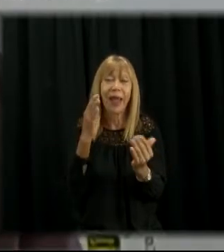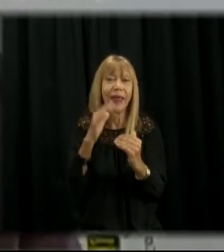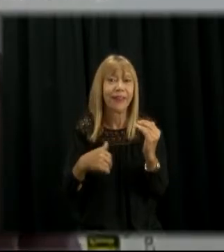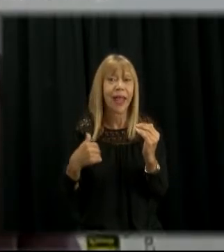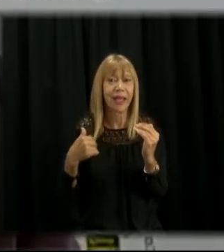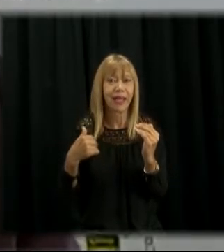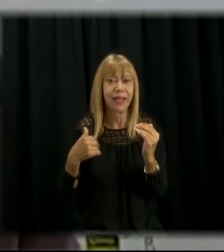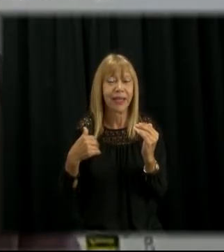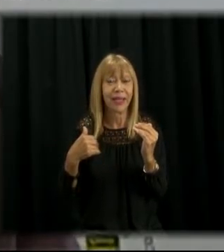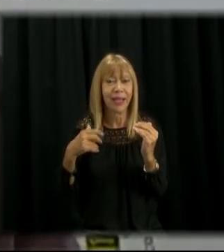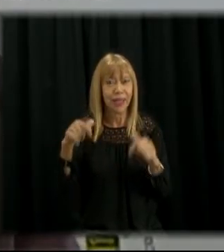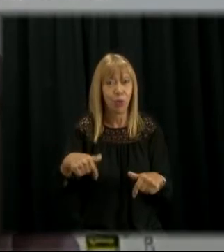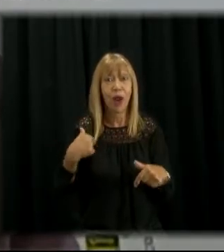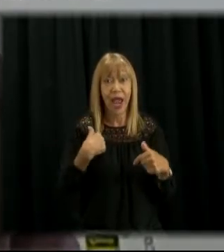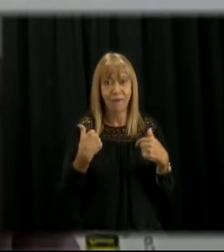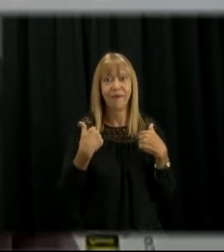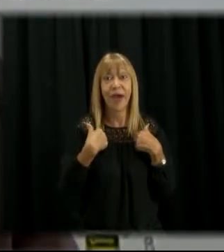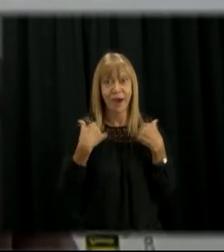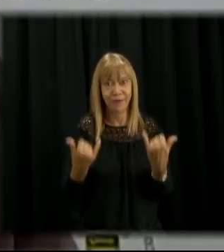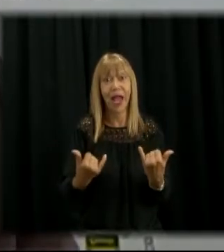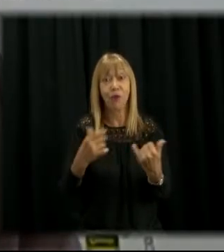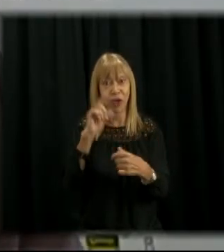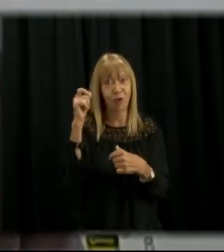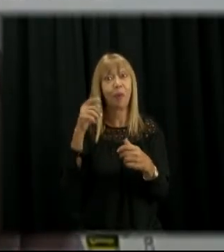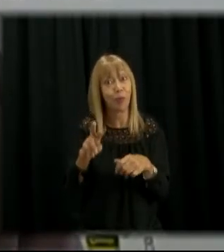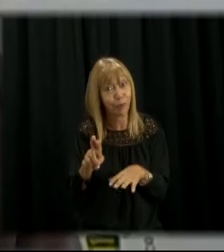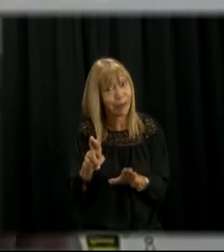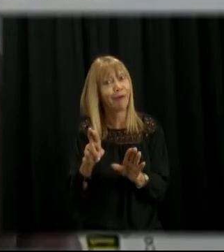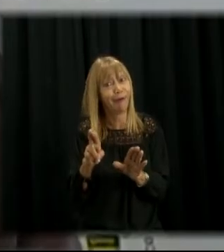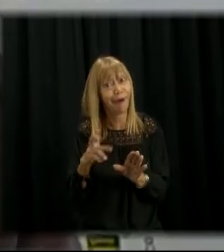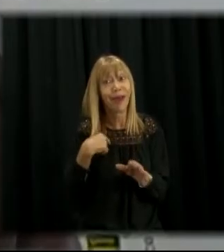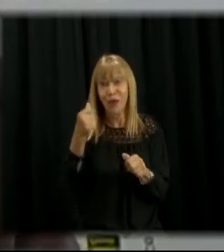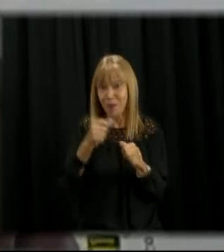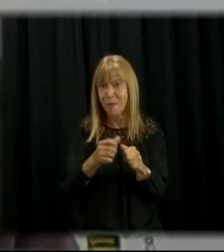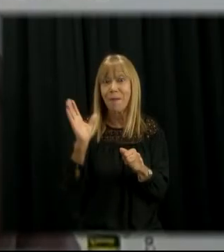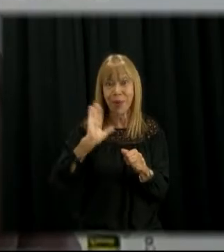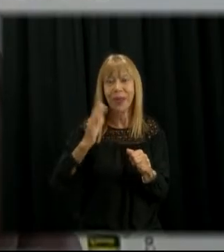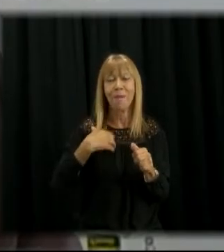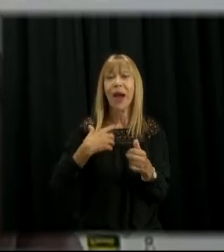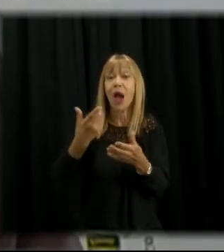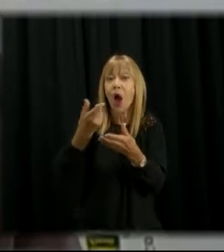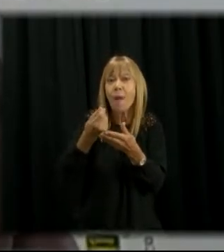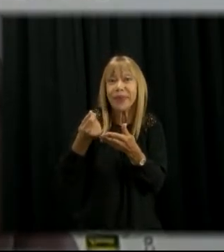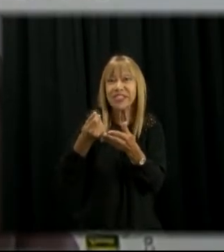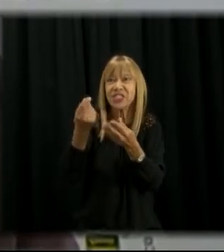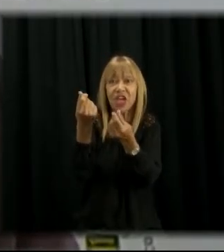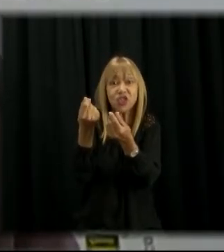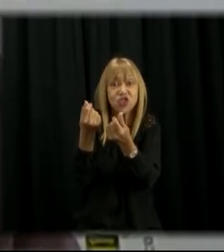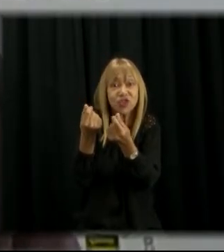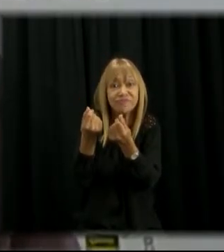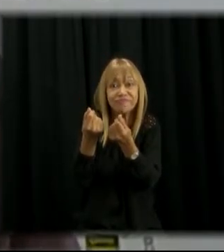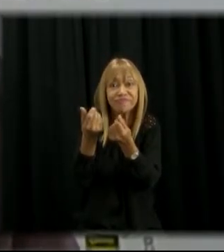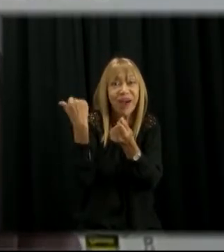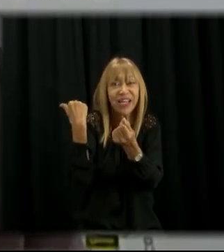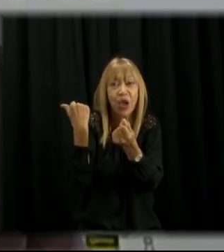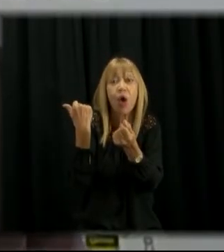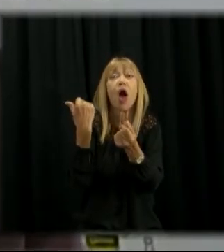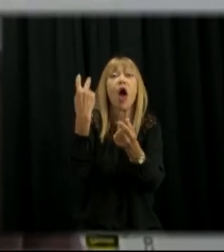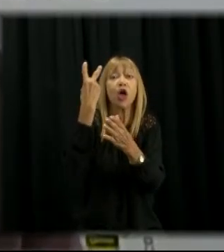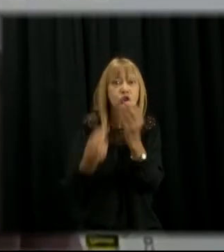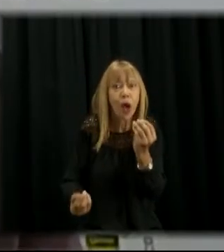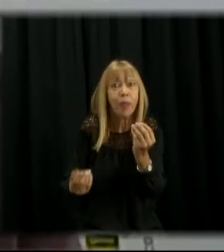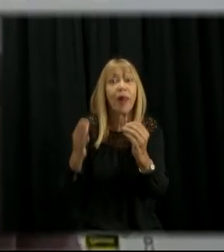era mejor que la que tenemos ahora mismo en el gobierno de Puerto Rico. Y me acuerdo que mi compensación en ese momento era el